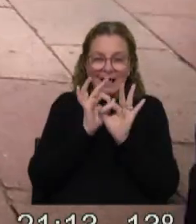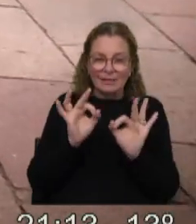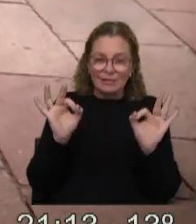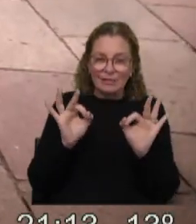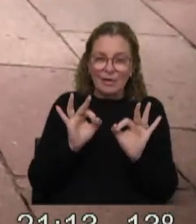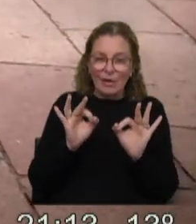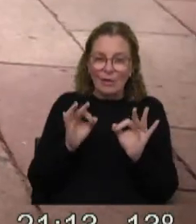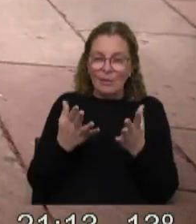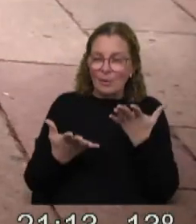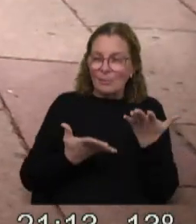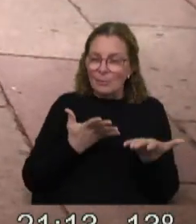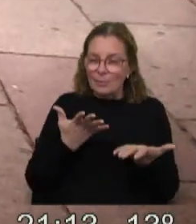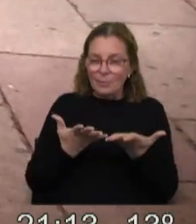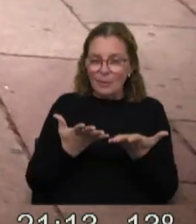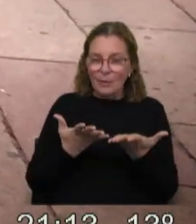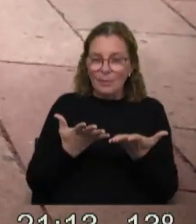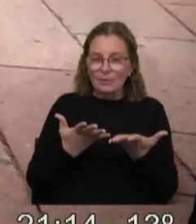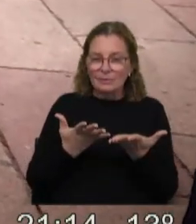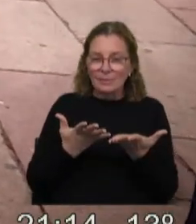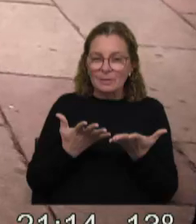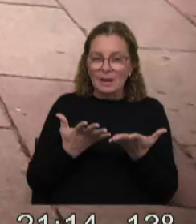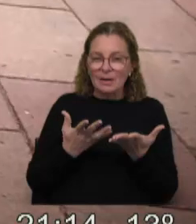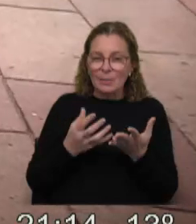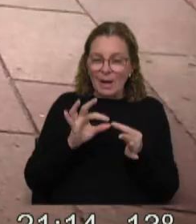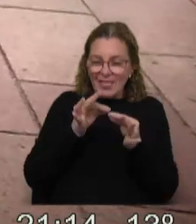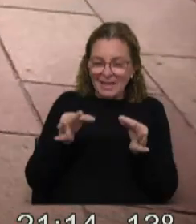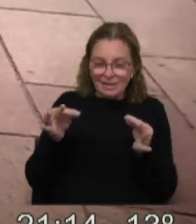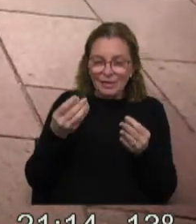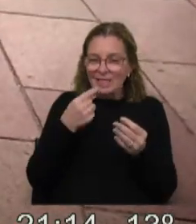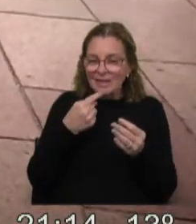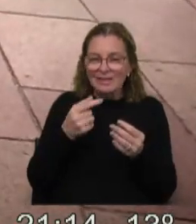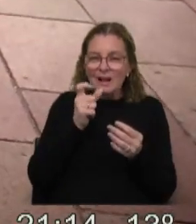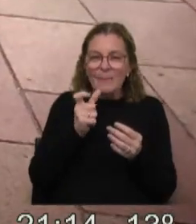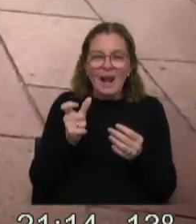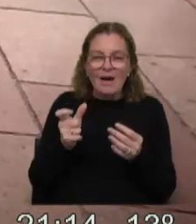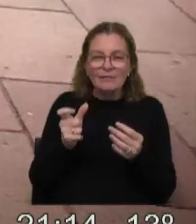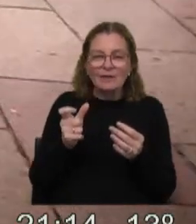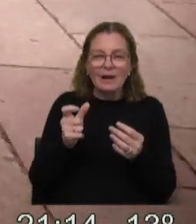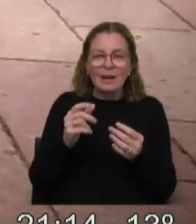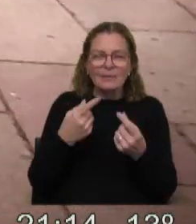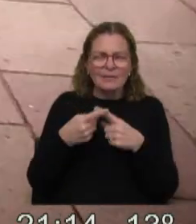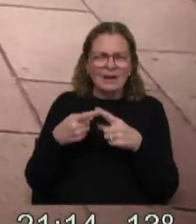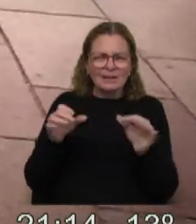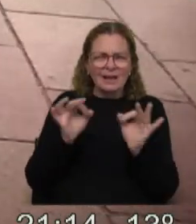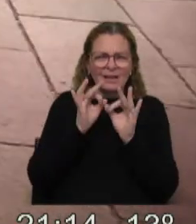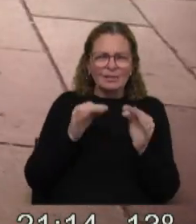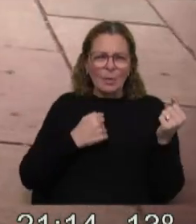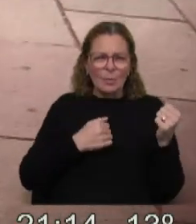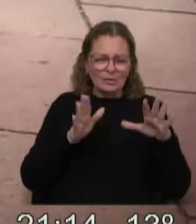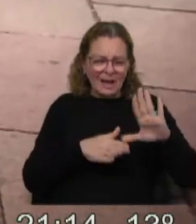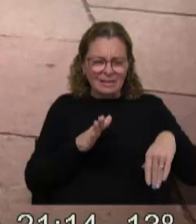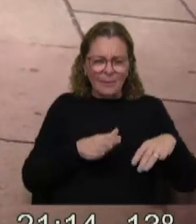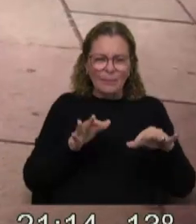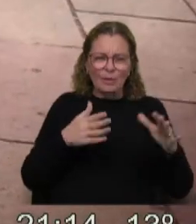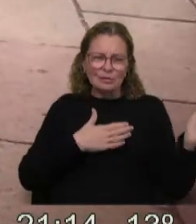el espíritu que le imprime a la composición. Hay canciones de pop, de rock, de cumbia, de candombe, de